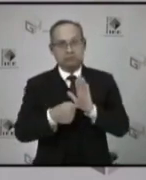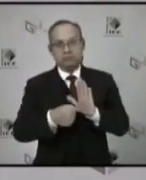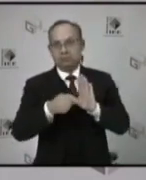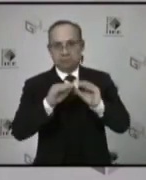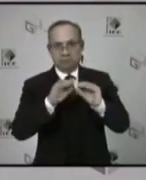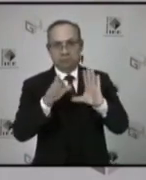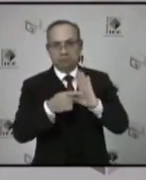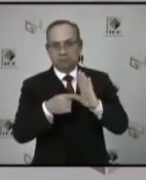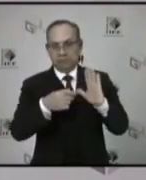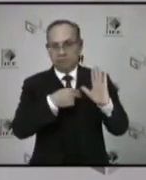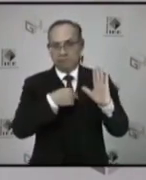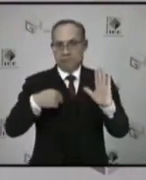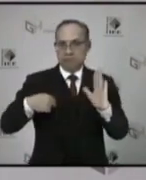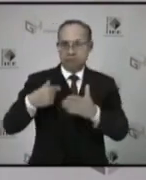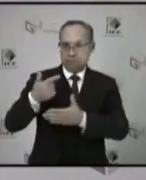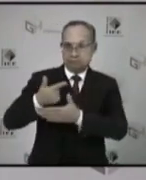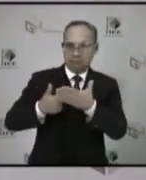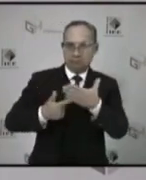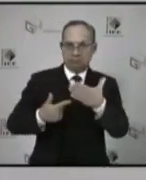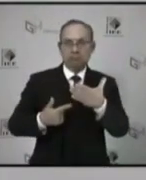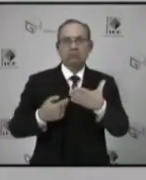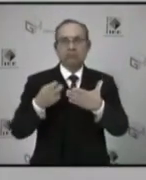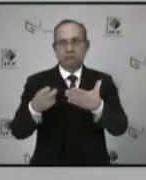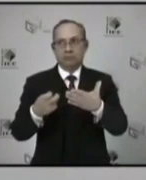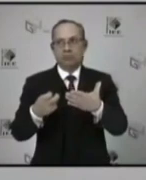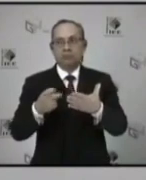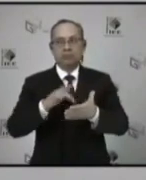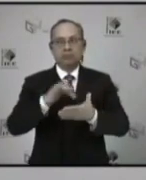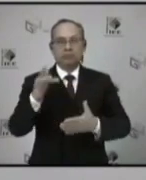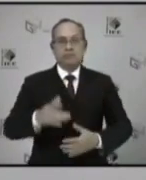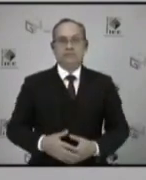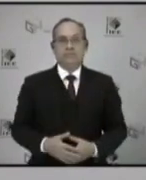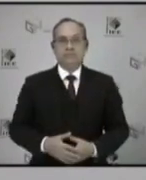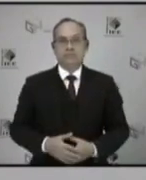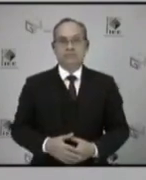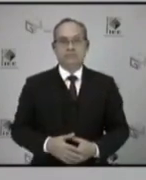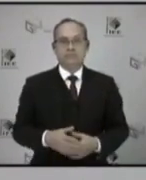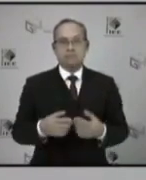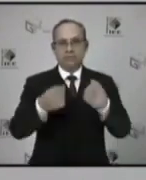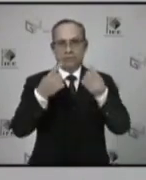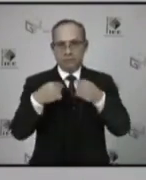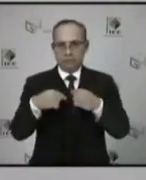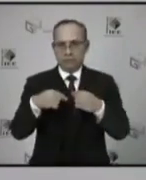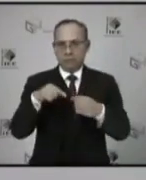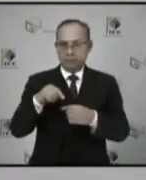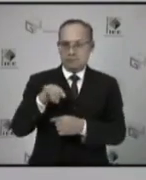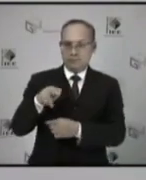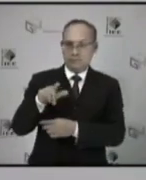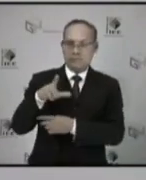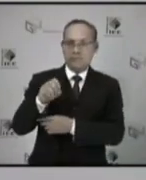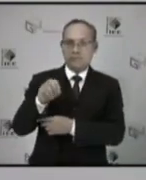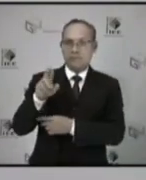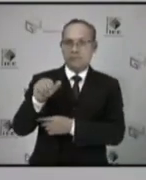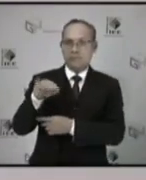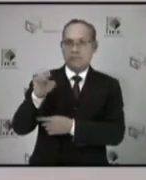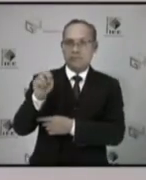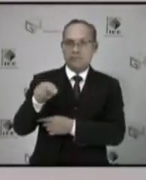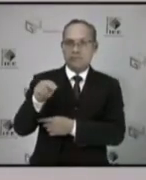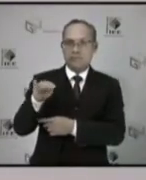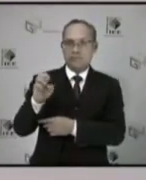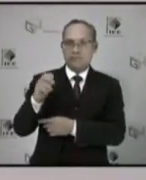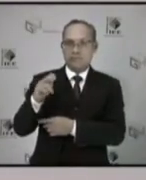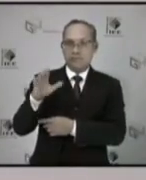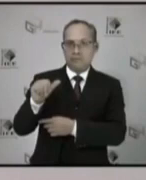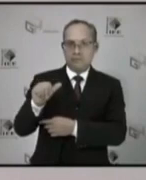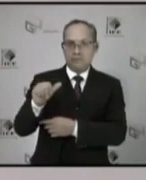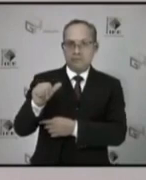hacer desde mi gobierno. Gracias, candidata. Ahora es el turno del candidato Julio Ramón Menchaca Salazar. Muchas gracias.